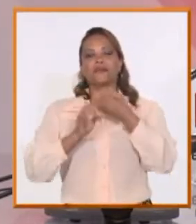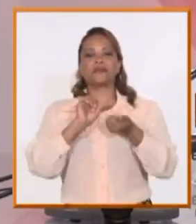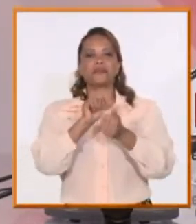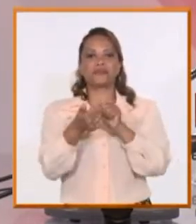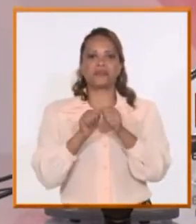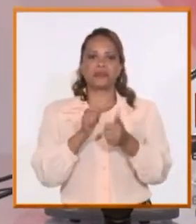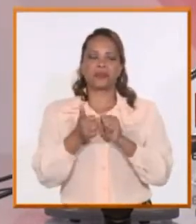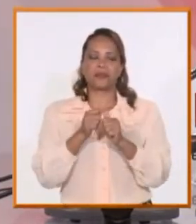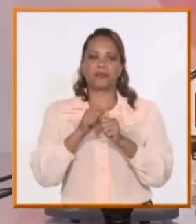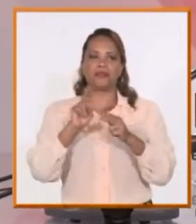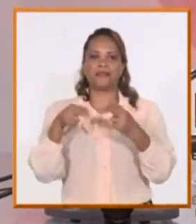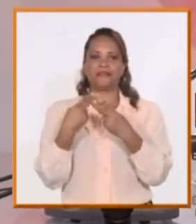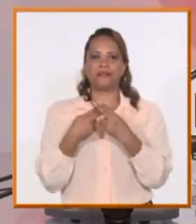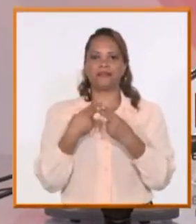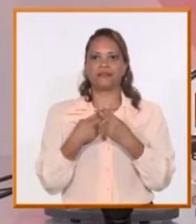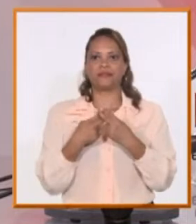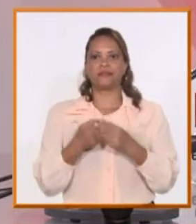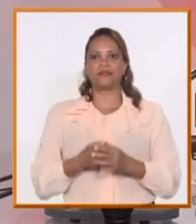estos Juegos Panamericanos.